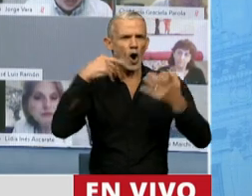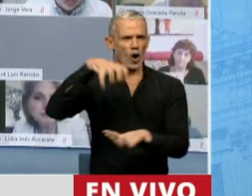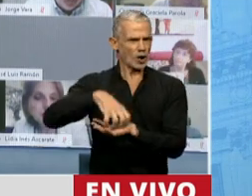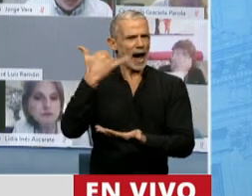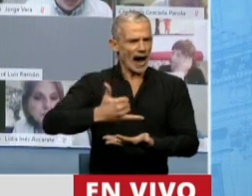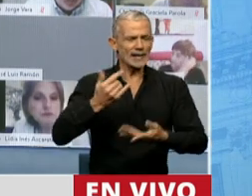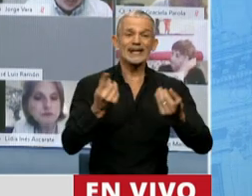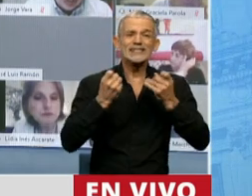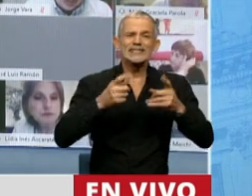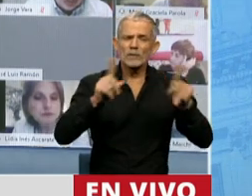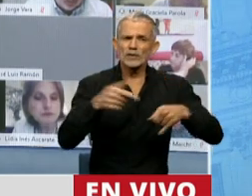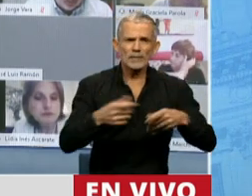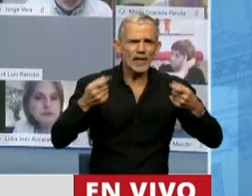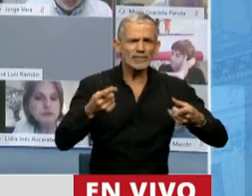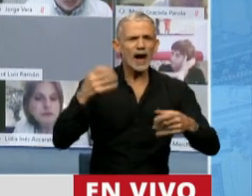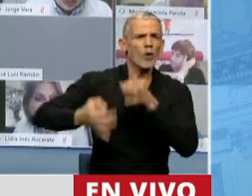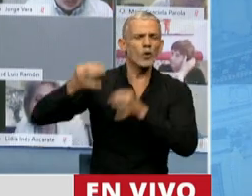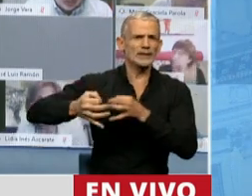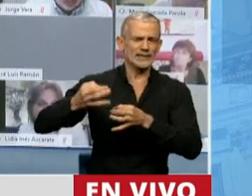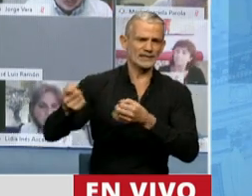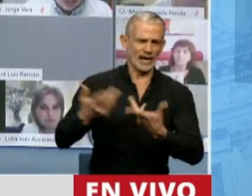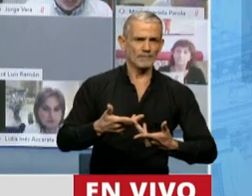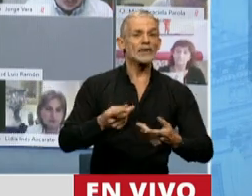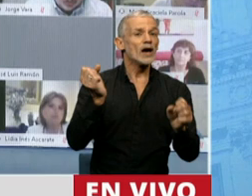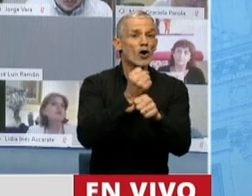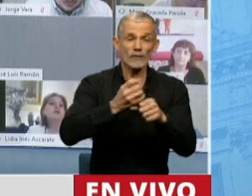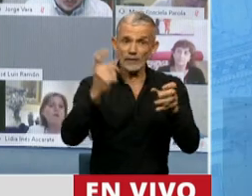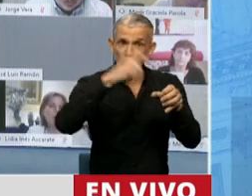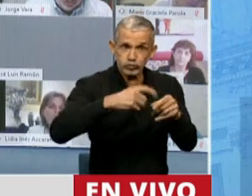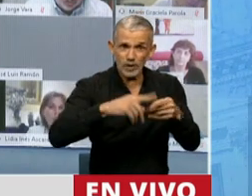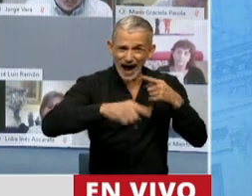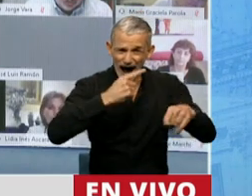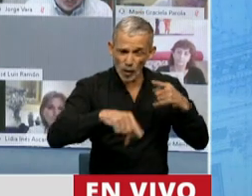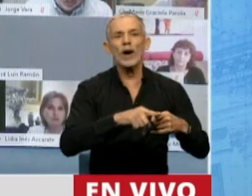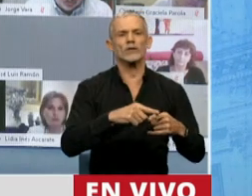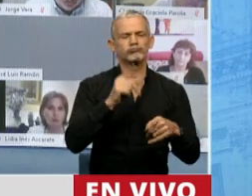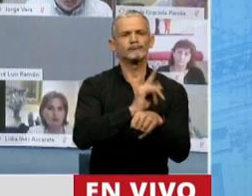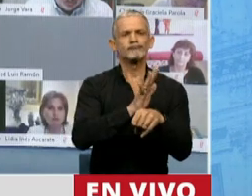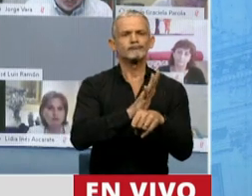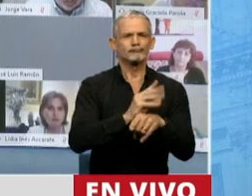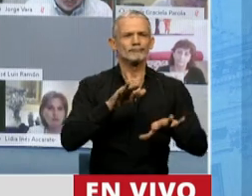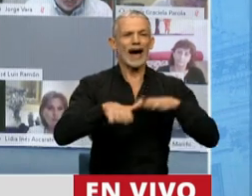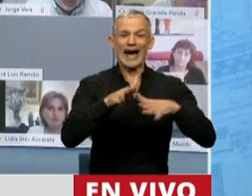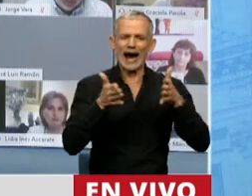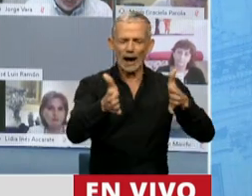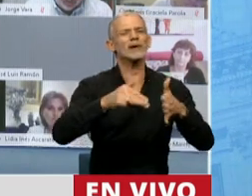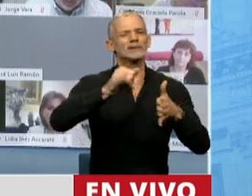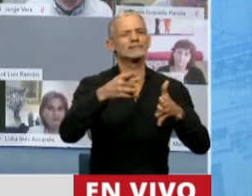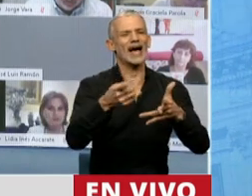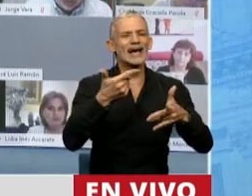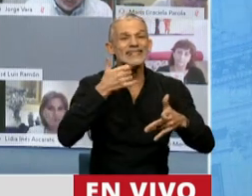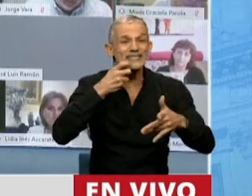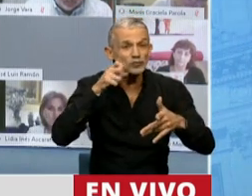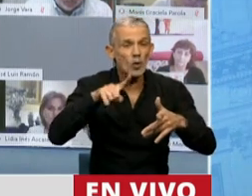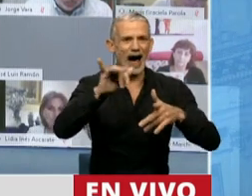para eso necesitamos también fortalecer a la justicia ratificar escazú es señalar una vez más el camino porque escazú tiene una